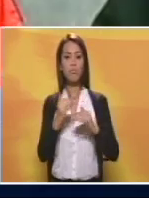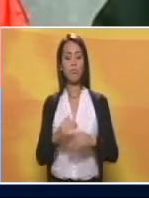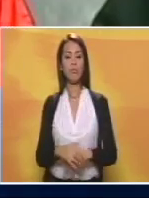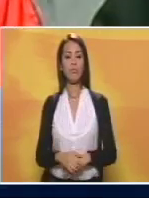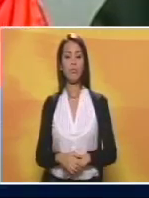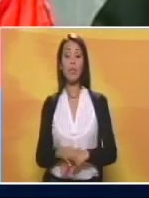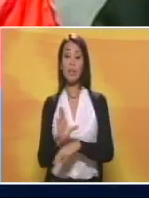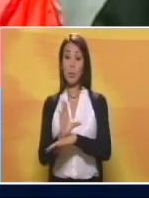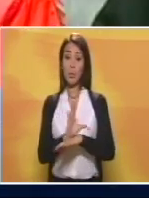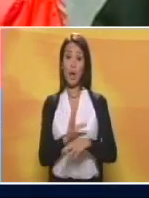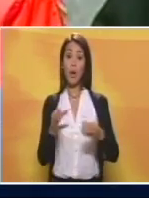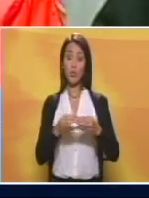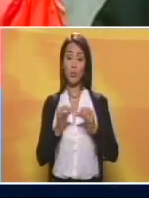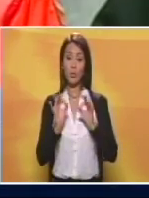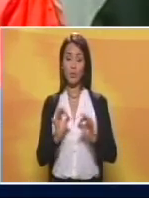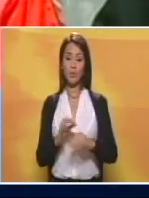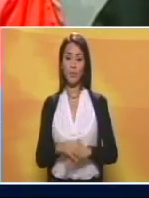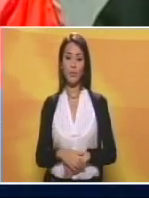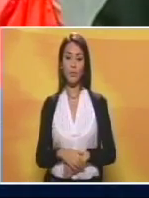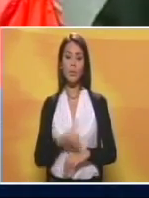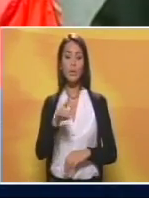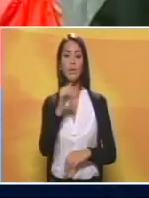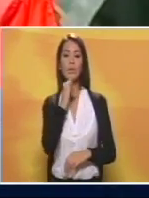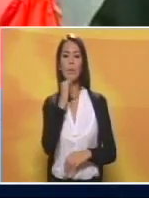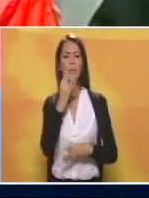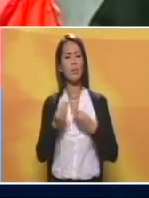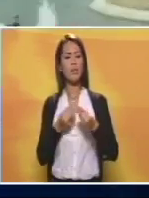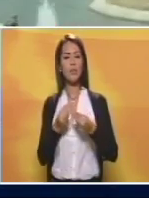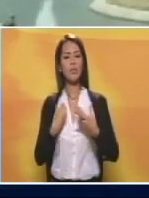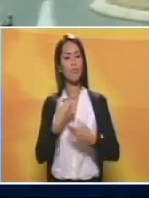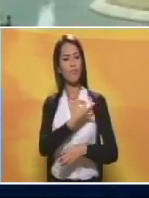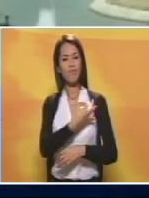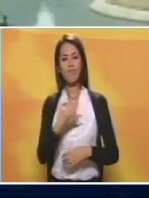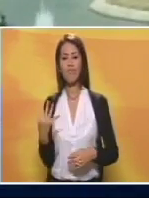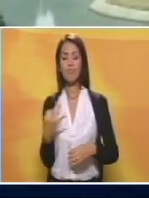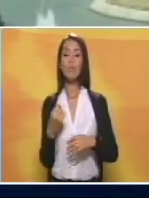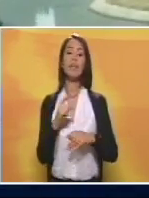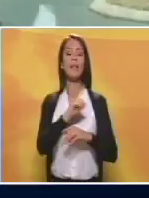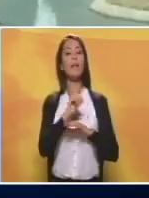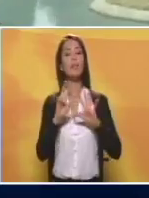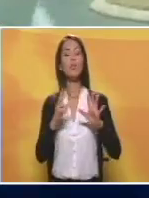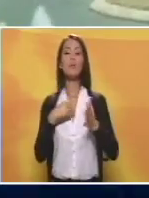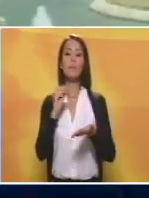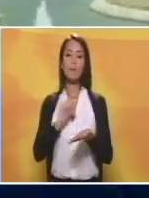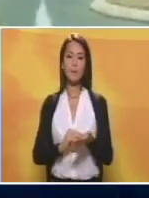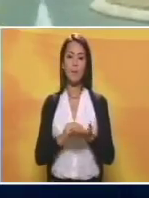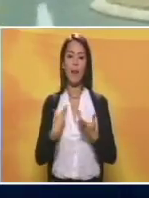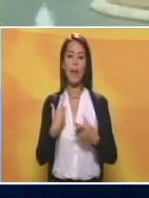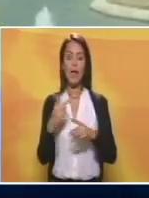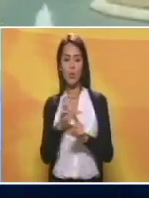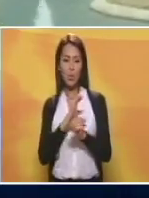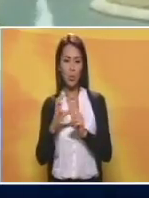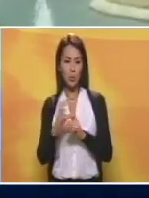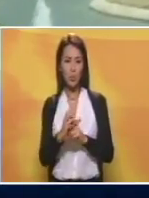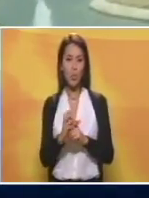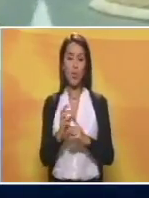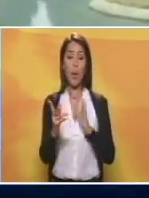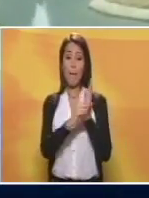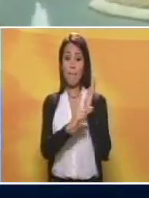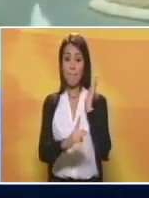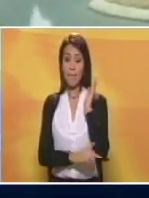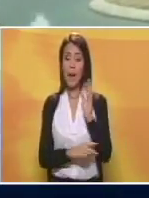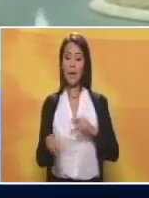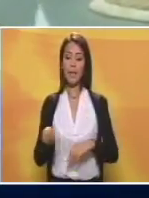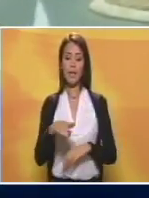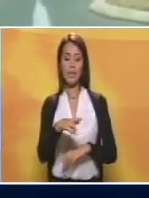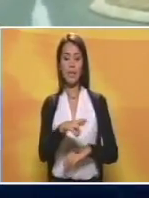seguridad. Reverol destacó que se realizó con éxito el 16º Festival Deportivo y Cultural en parques, ríos y balnearios,